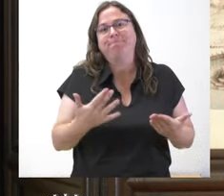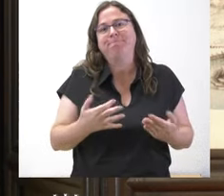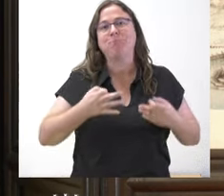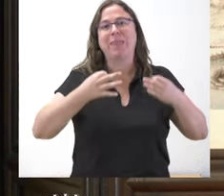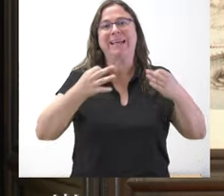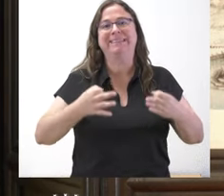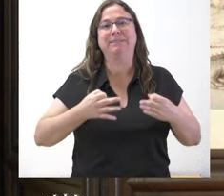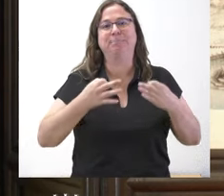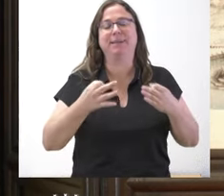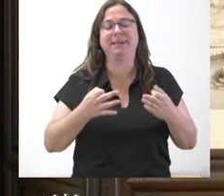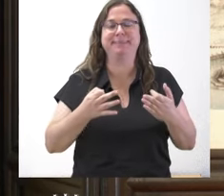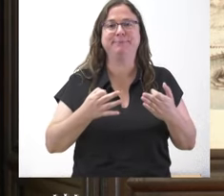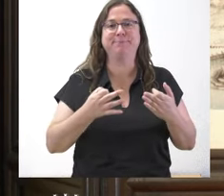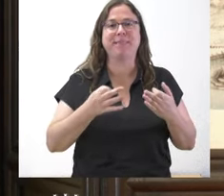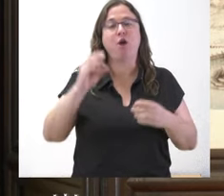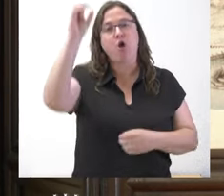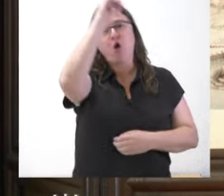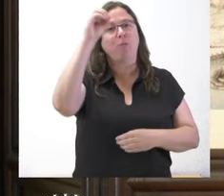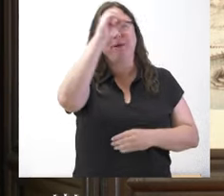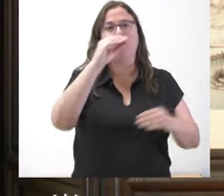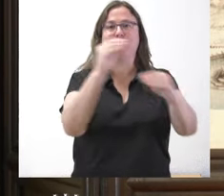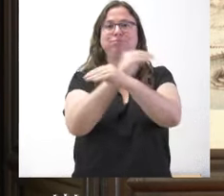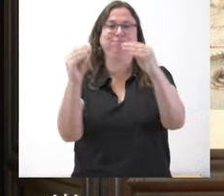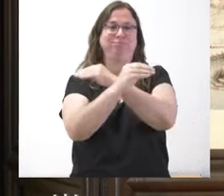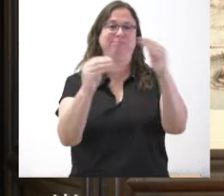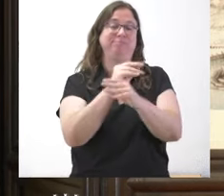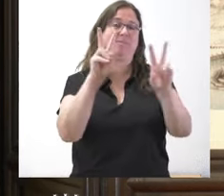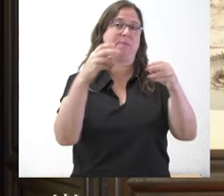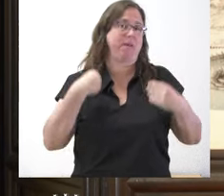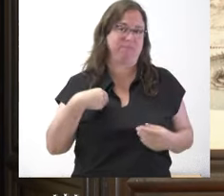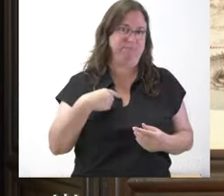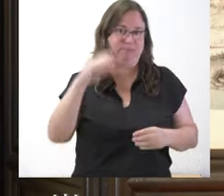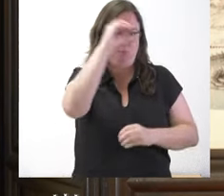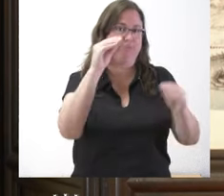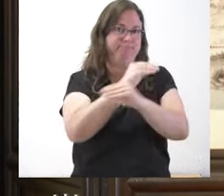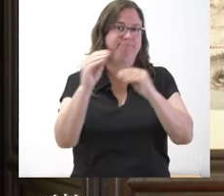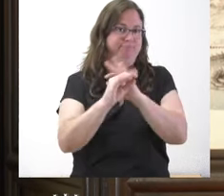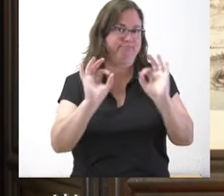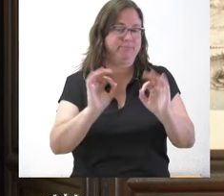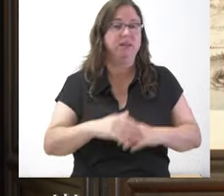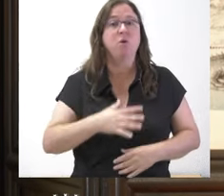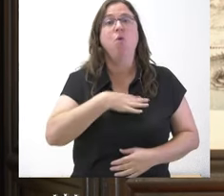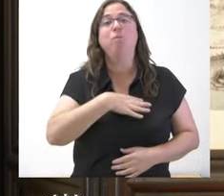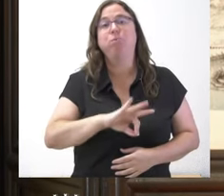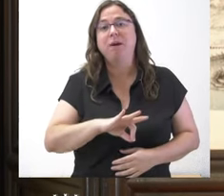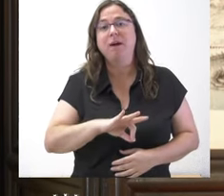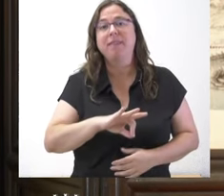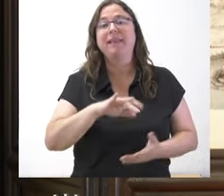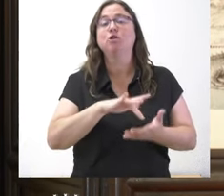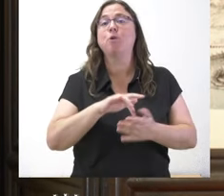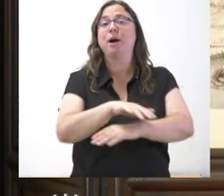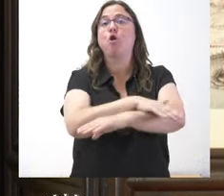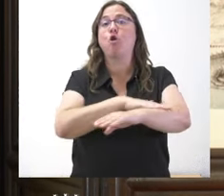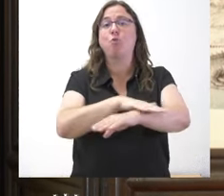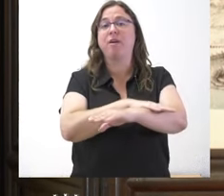hay diferencia de opiniones sobre el mismo asunto no Y esto puede ocurrir con un gobierno sustentado en dos